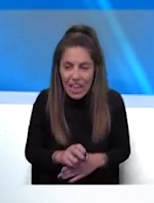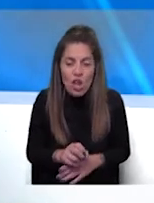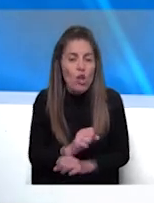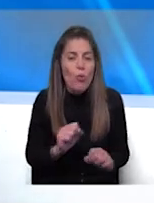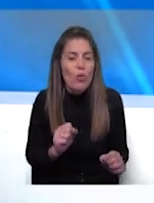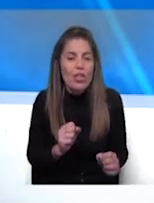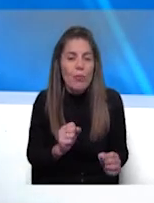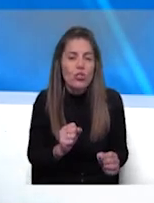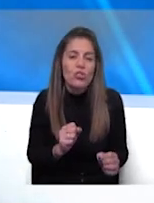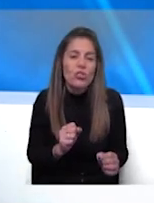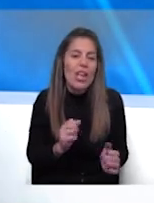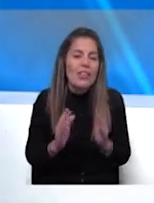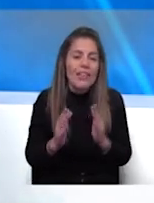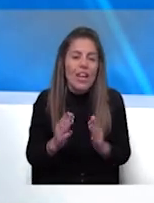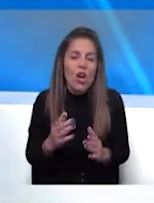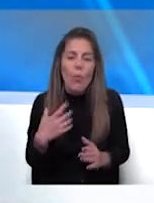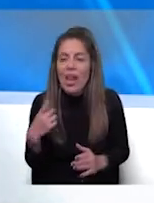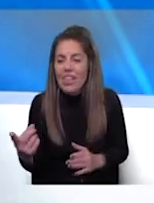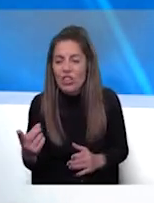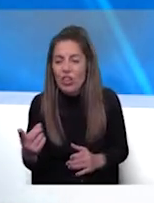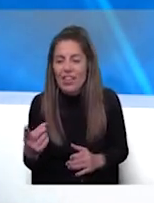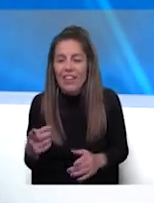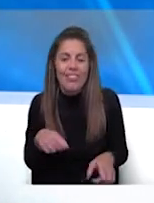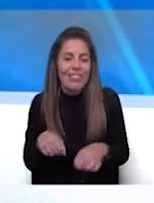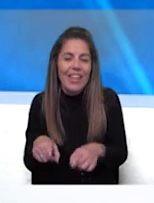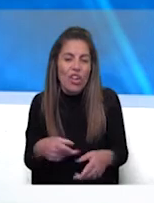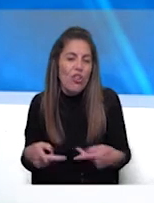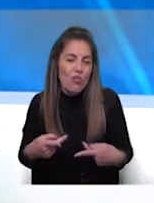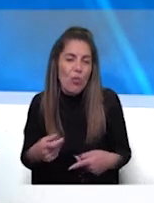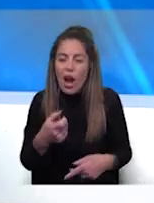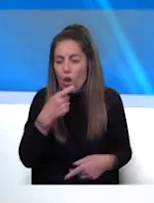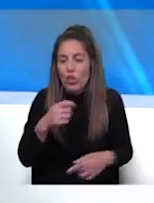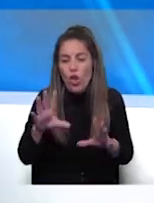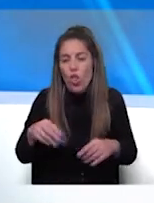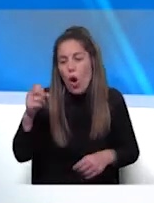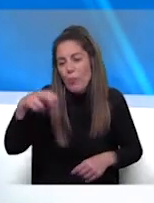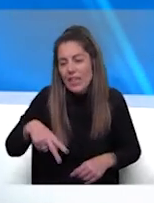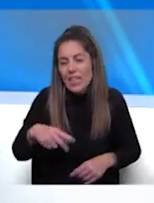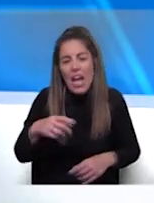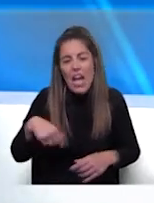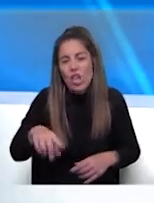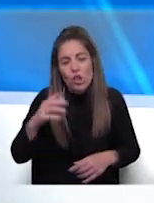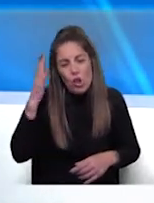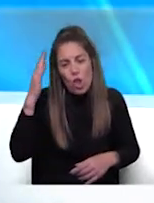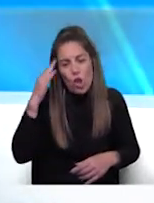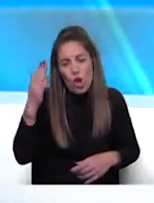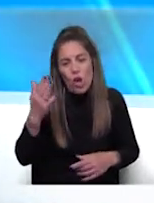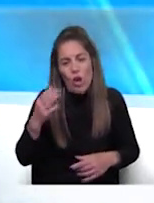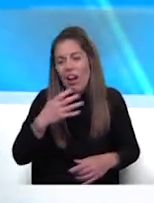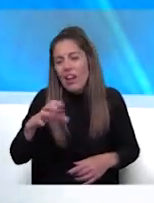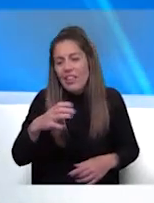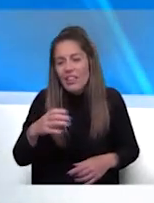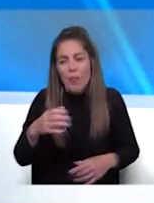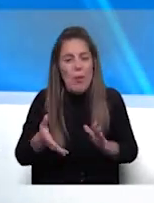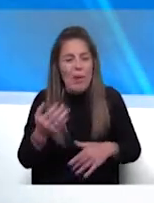podemos tratar como a los directores técnicos del fútbol, a los jueces donde todo el mundo opina y todo el mundo ahora, los panelistas gritan para